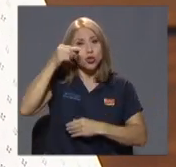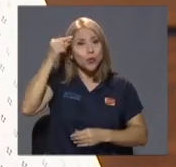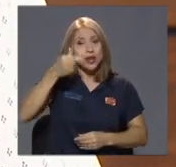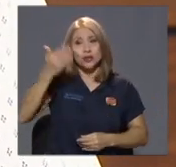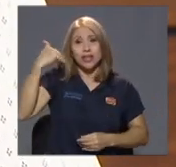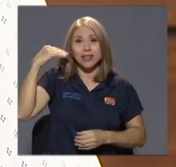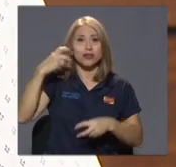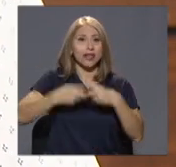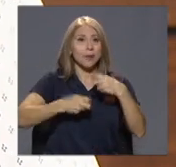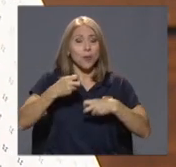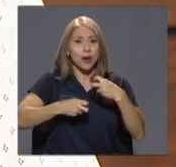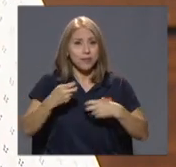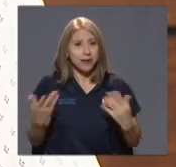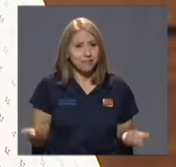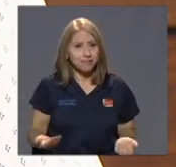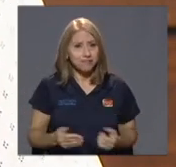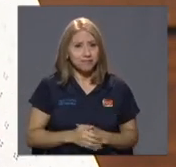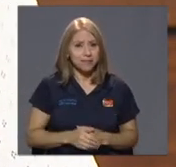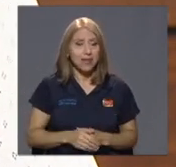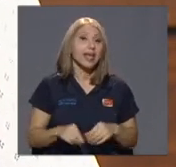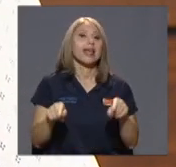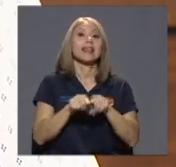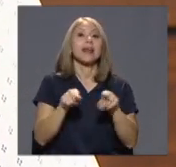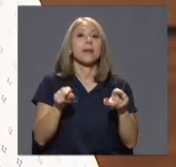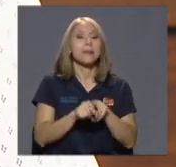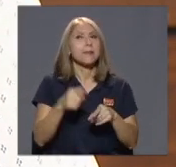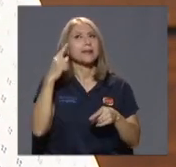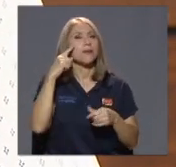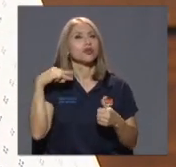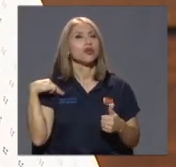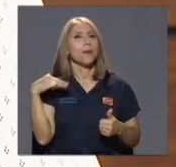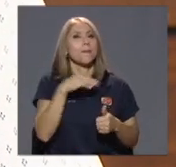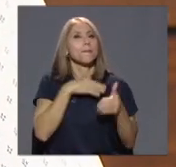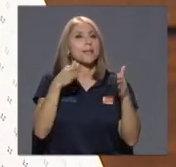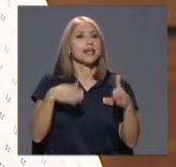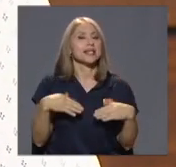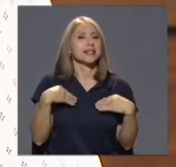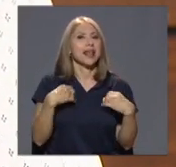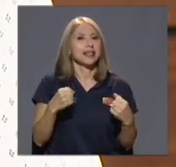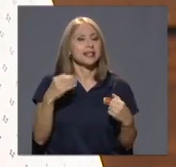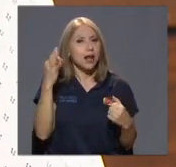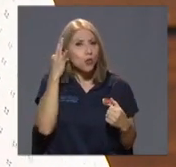Y si hacemos un recuento muy rápido, ministra de Salud, ¿verdad?